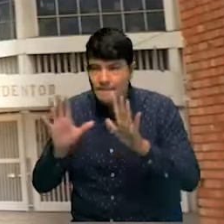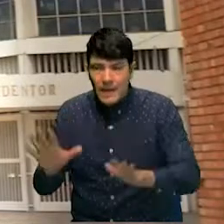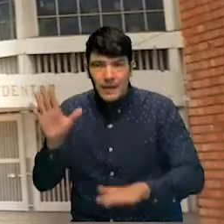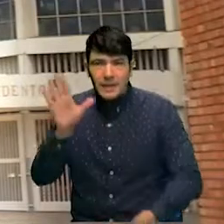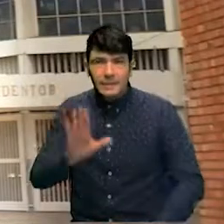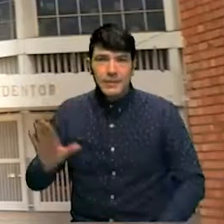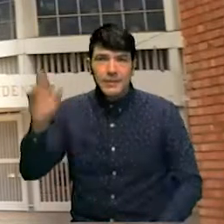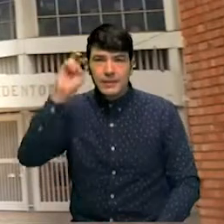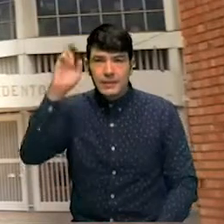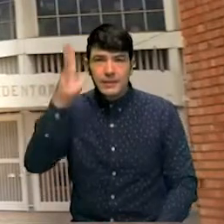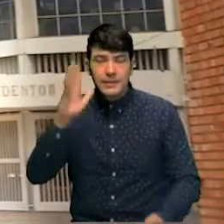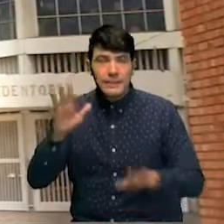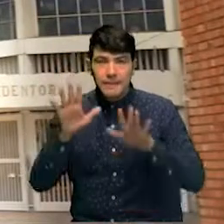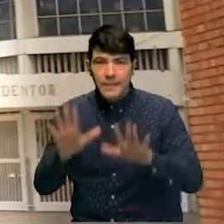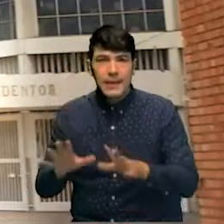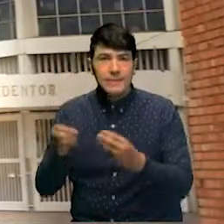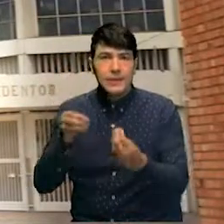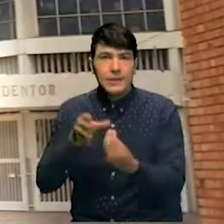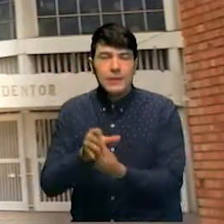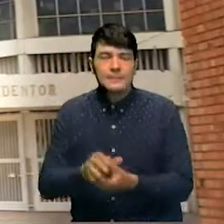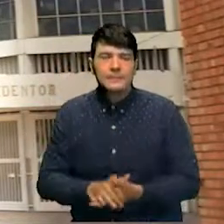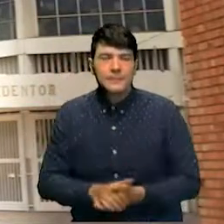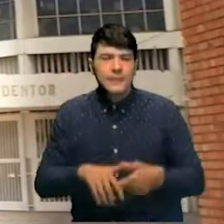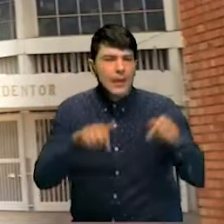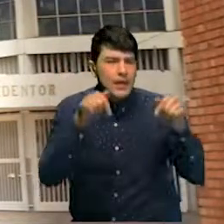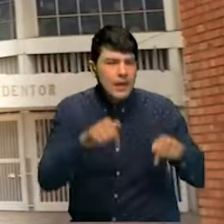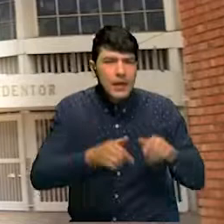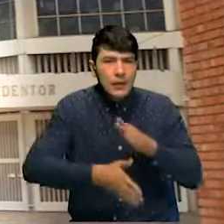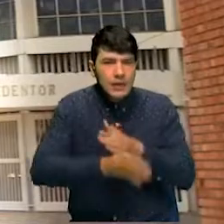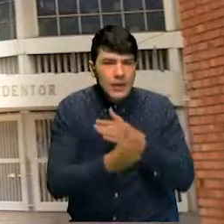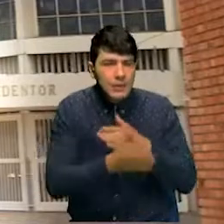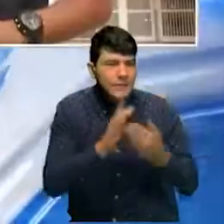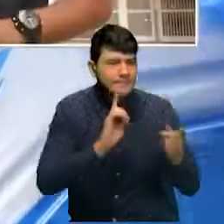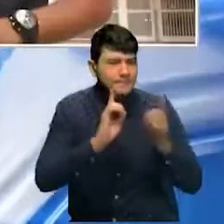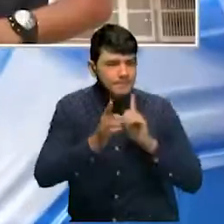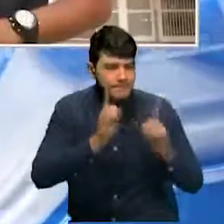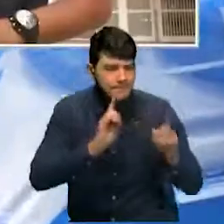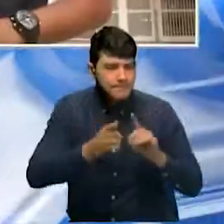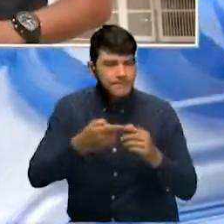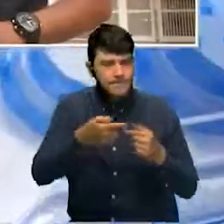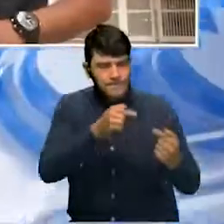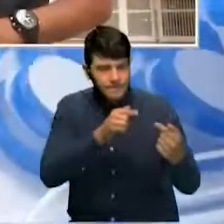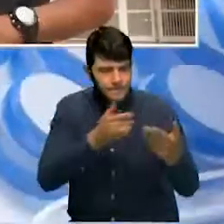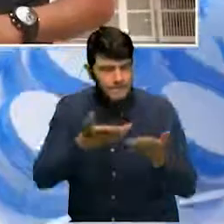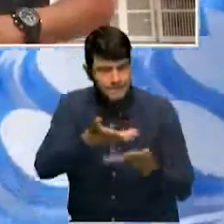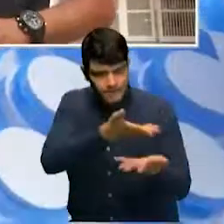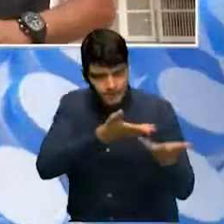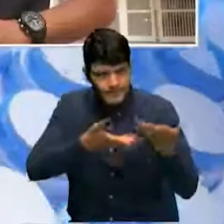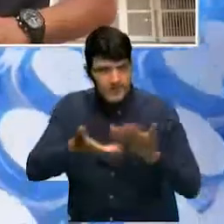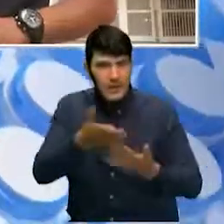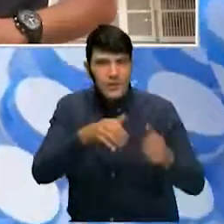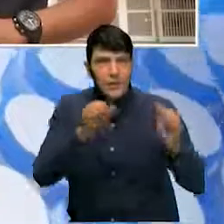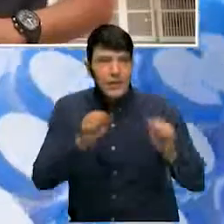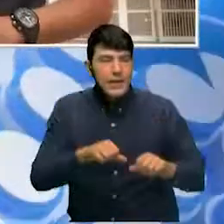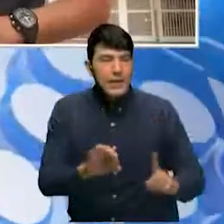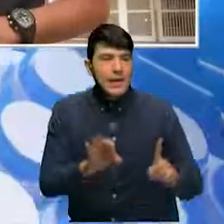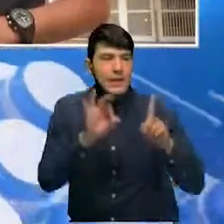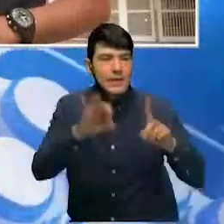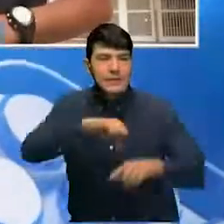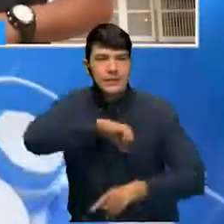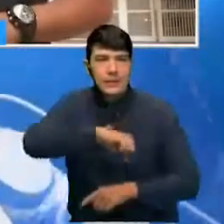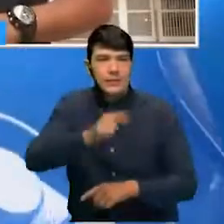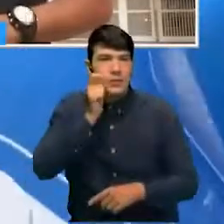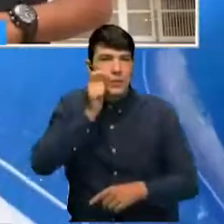Muy bien, pues la Iglesia continuará su mediación en la región para poder contribuir a la garantía de los derechos humanos en los habitantes de la región